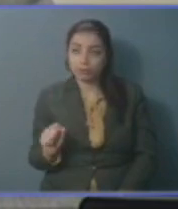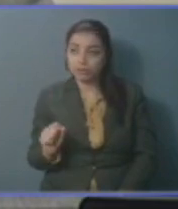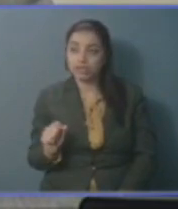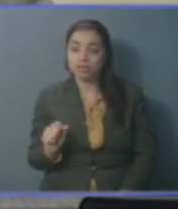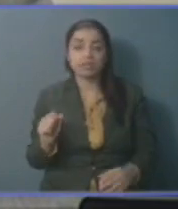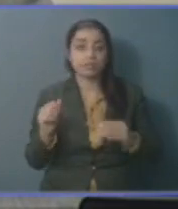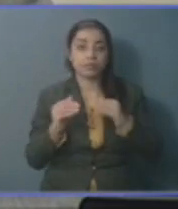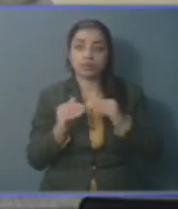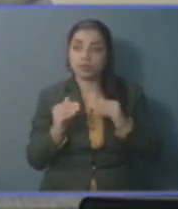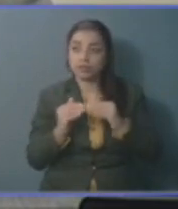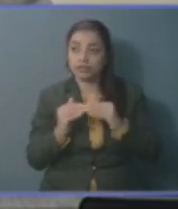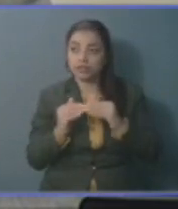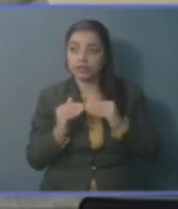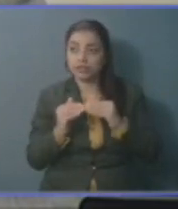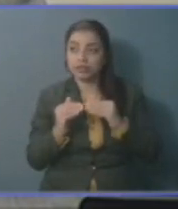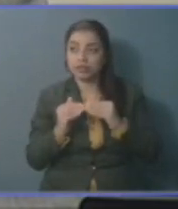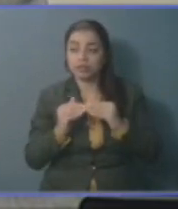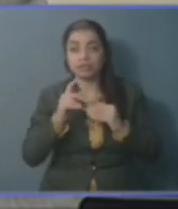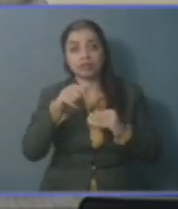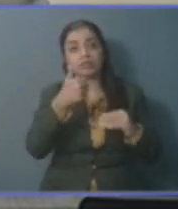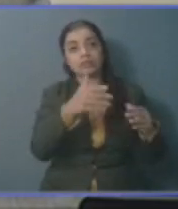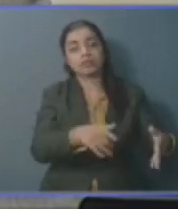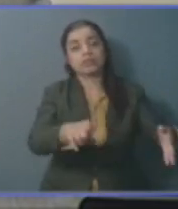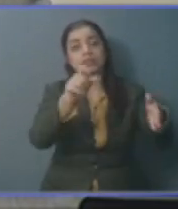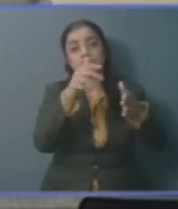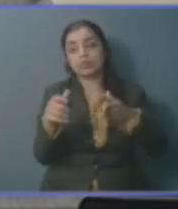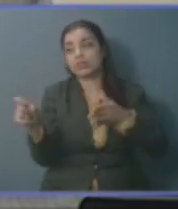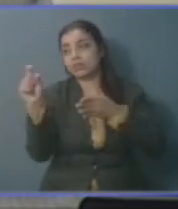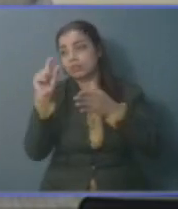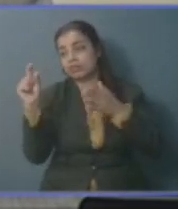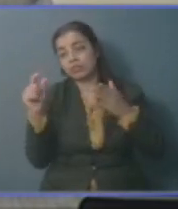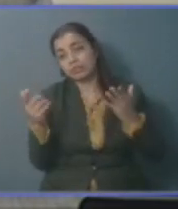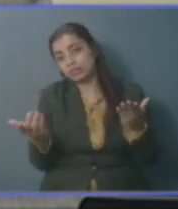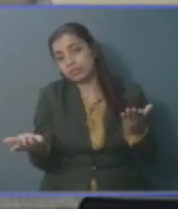también de otras instituciones, ¿verdad? Entonces,